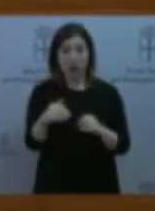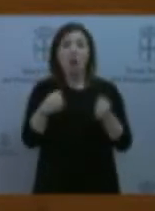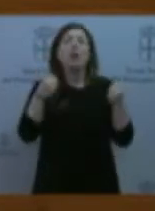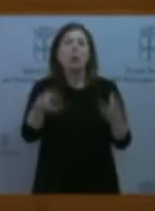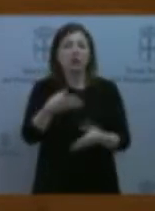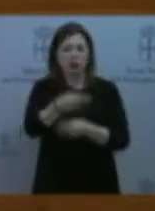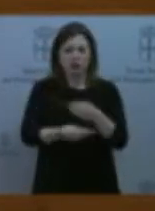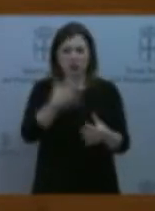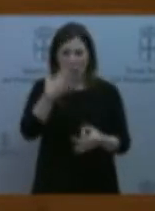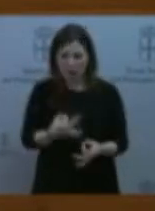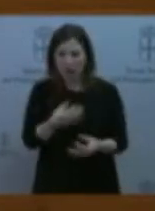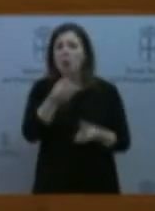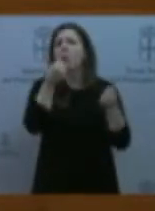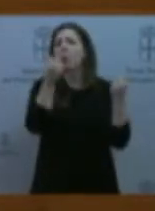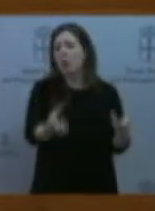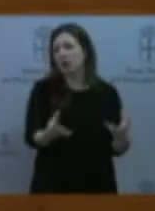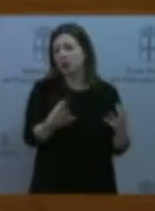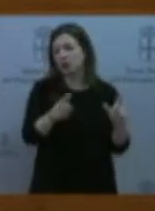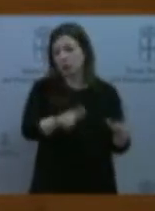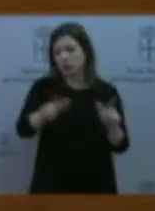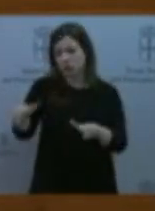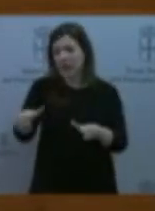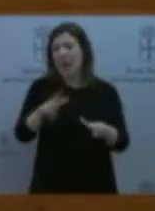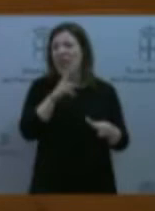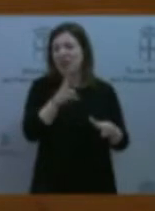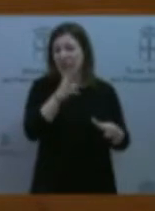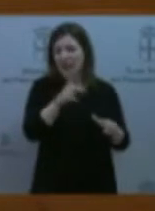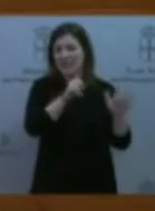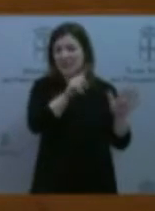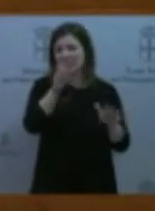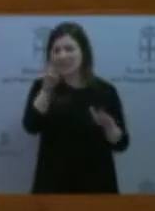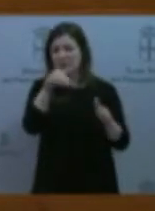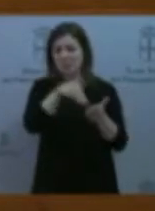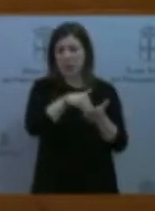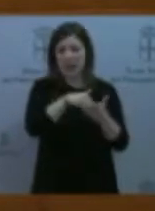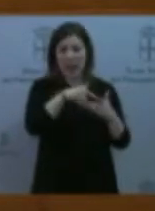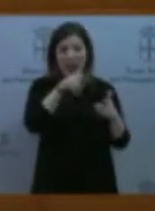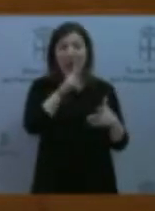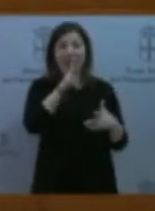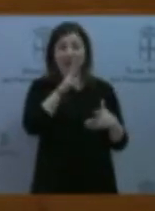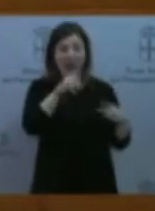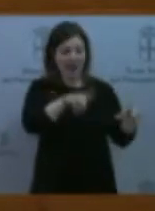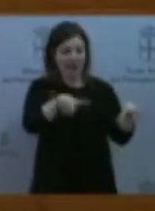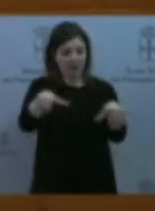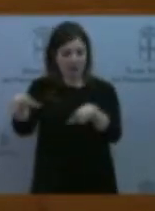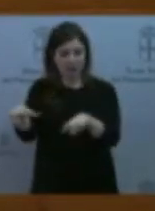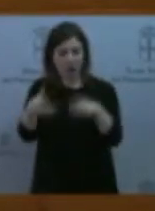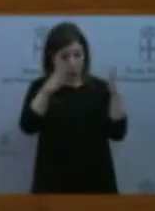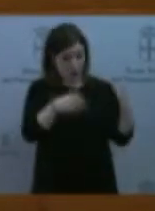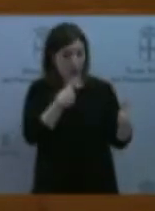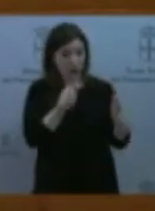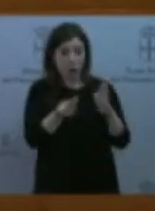de esas 63.000 hectáreas que usted ha mencionado que tienen un proyecto están actualmente